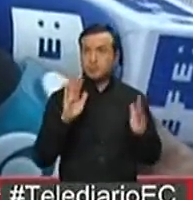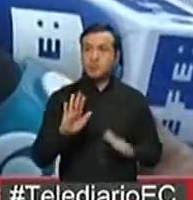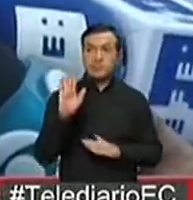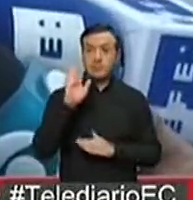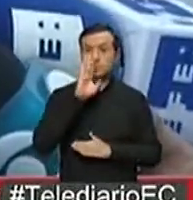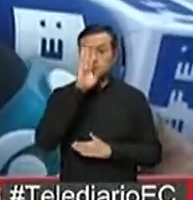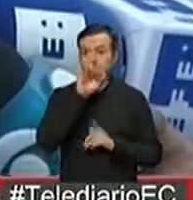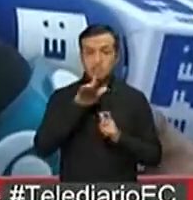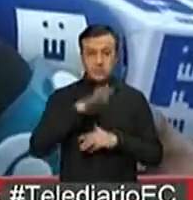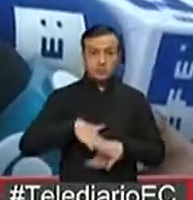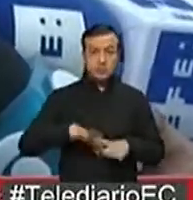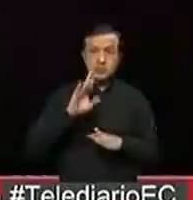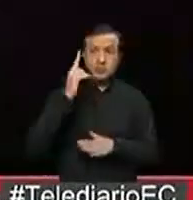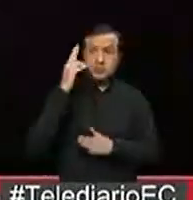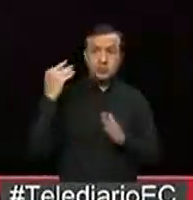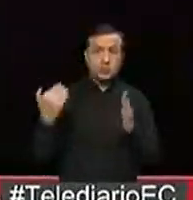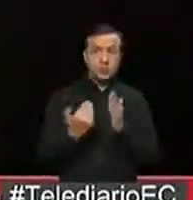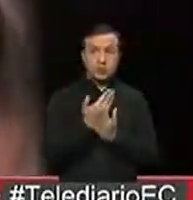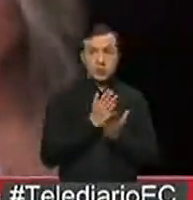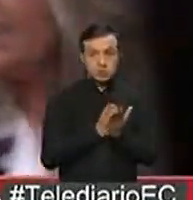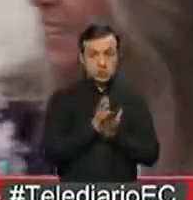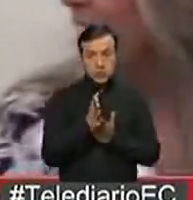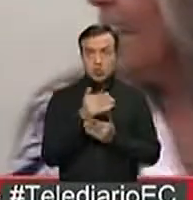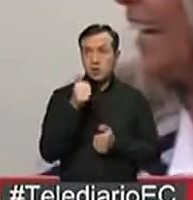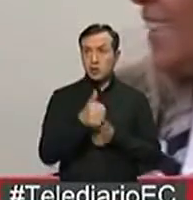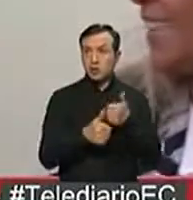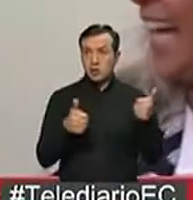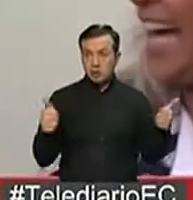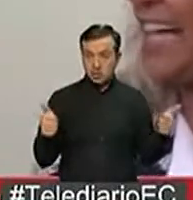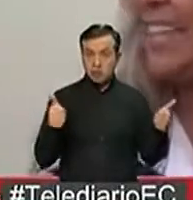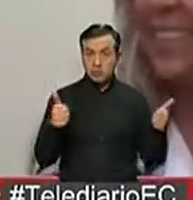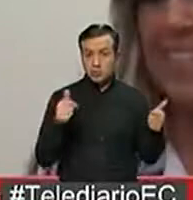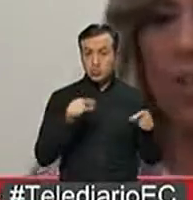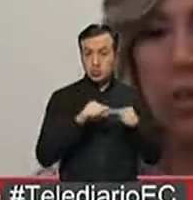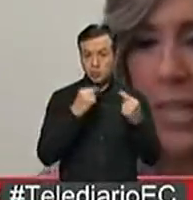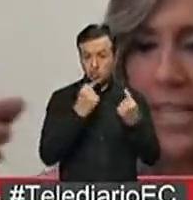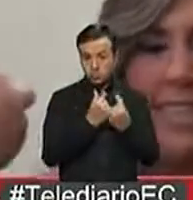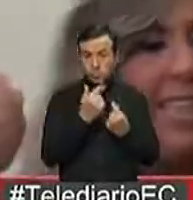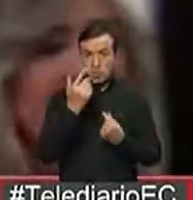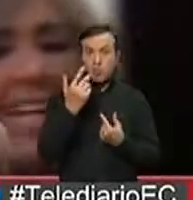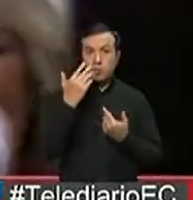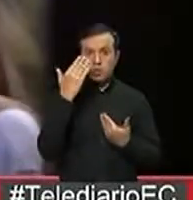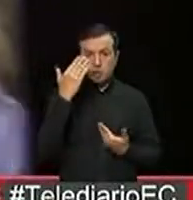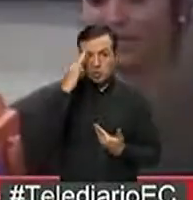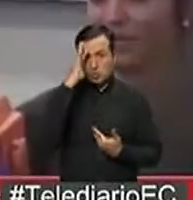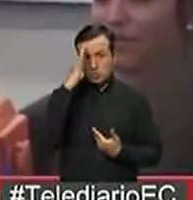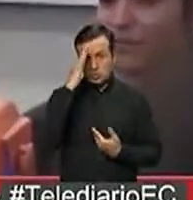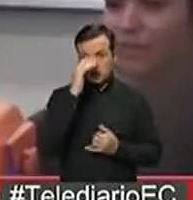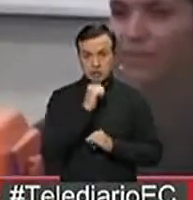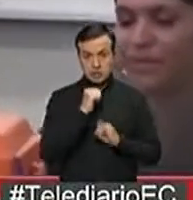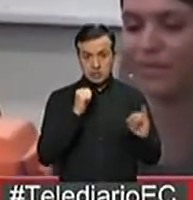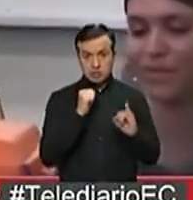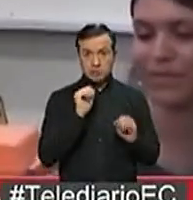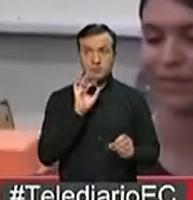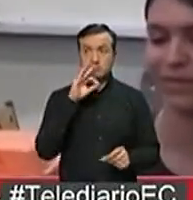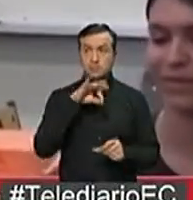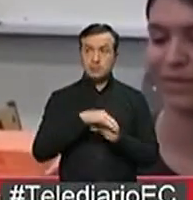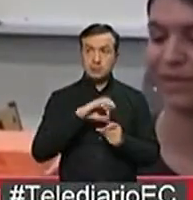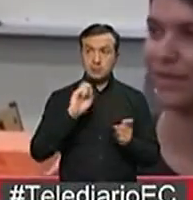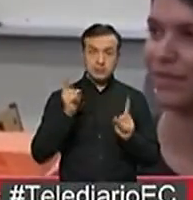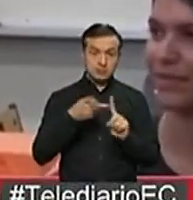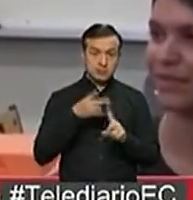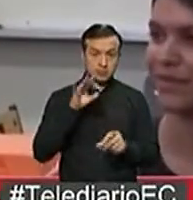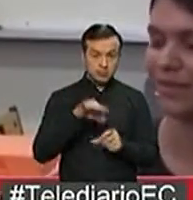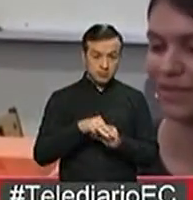comprometiéndole a los uruguayos una hoja de ruta. Por otro lado, el candidato del oficialista Frente Amplio, Daniel Martínez, tras acudir a su centro de votación para la segunda vuelta